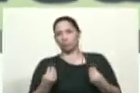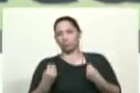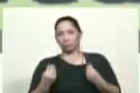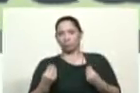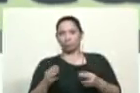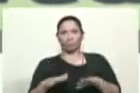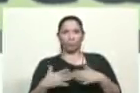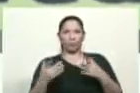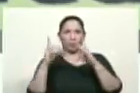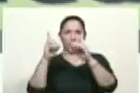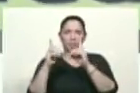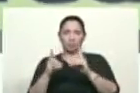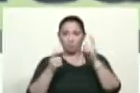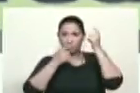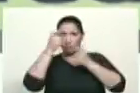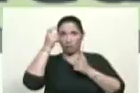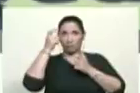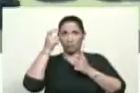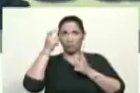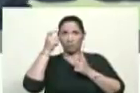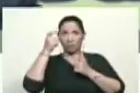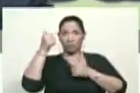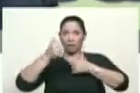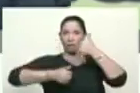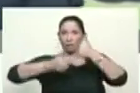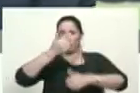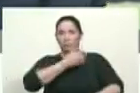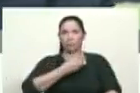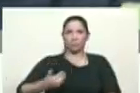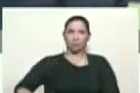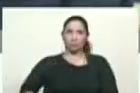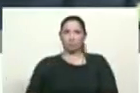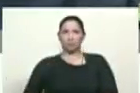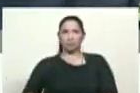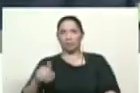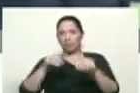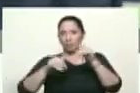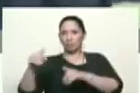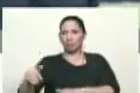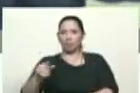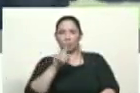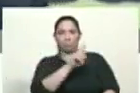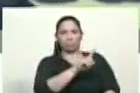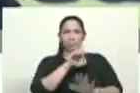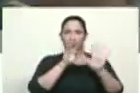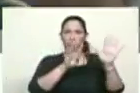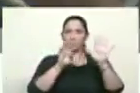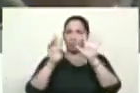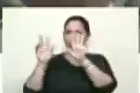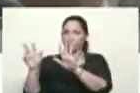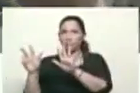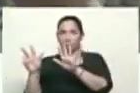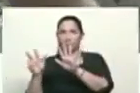cuando decidimos que Chávez fuese candidato a la presidencia para las elecciones de 1998,